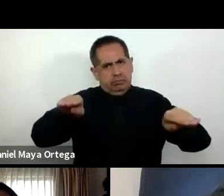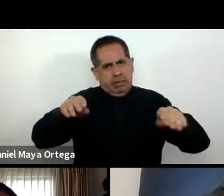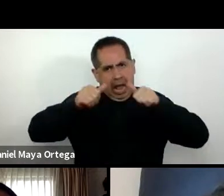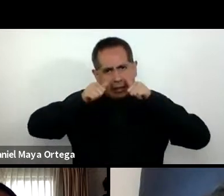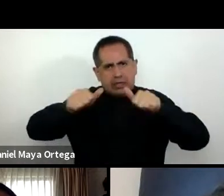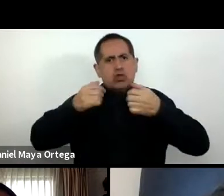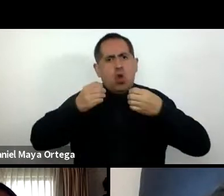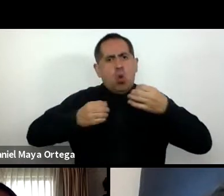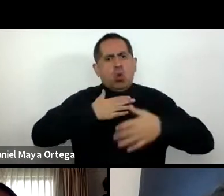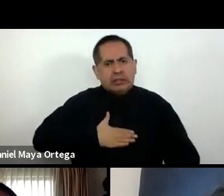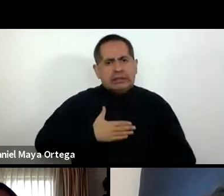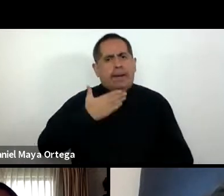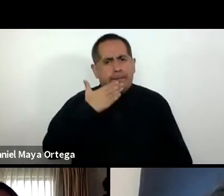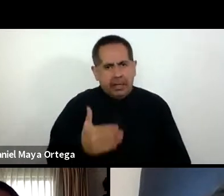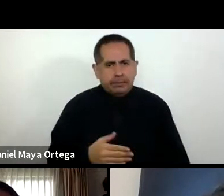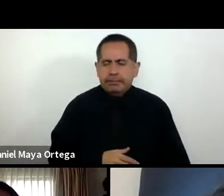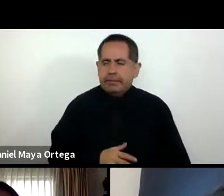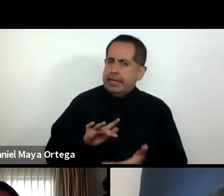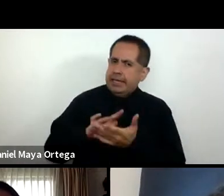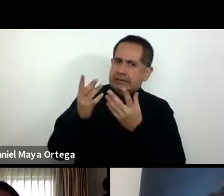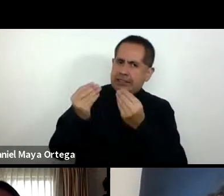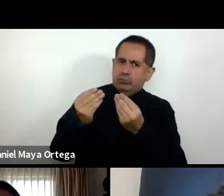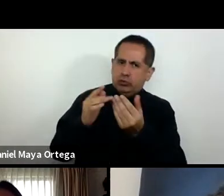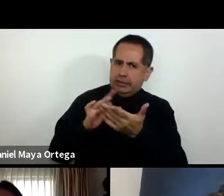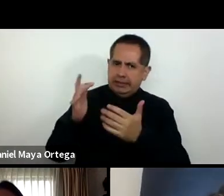justicia. Muchísimas gracias, maestra.